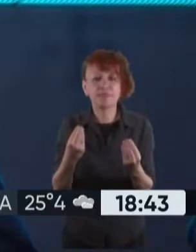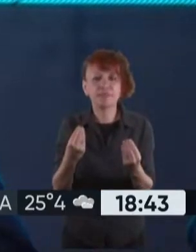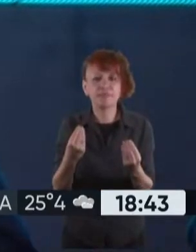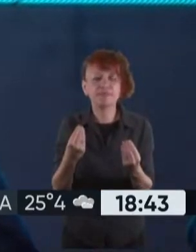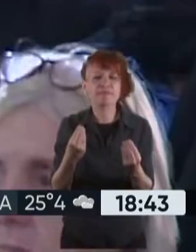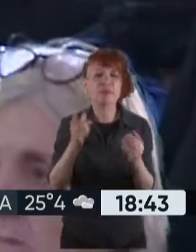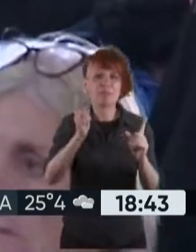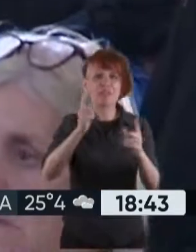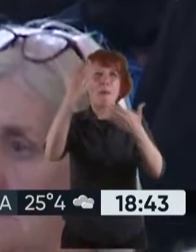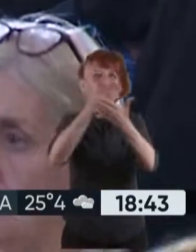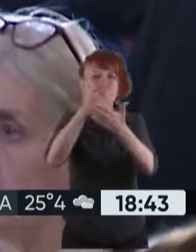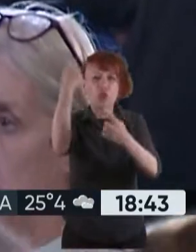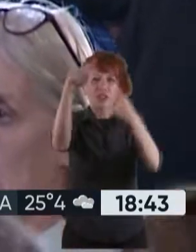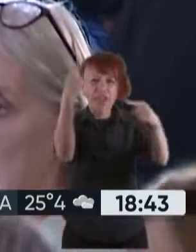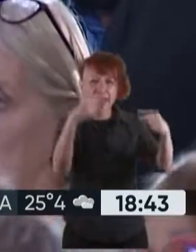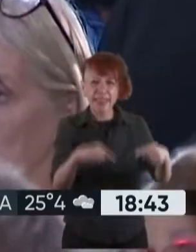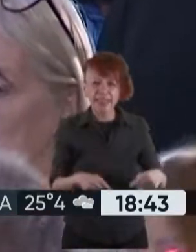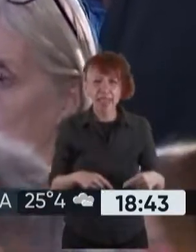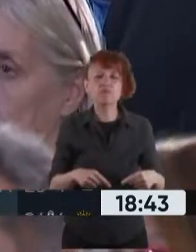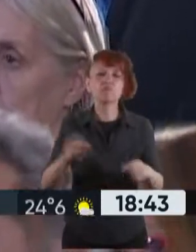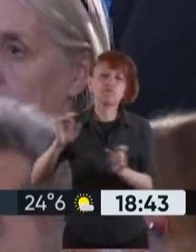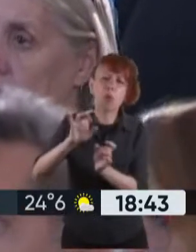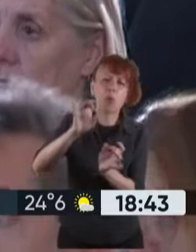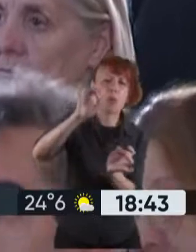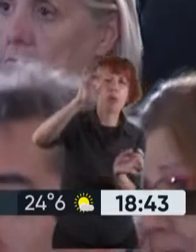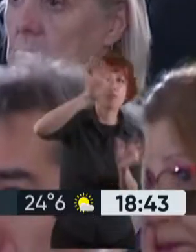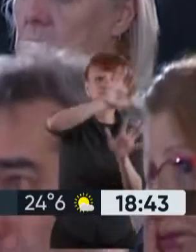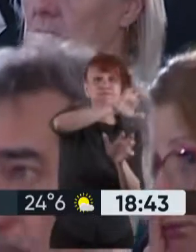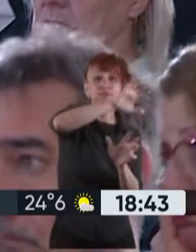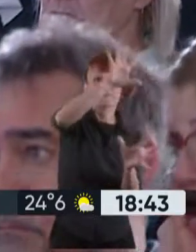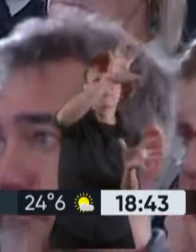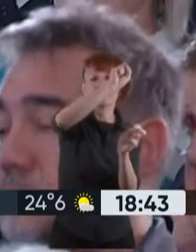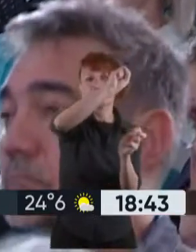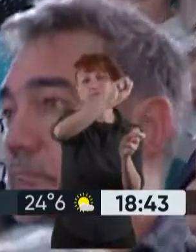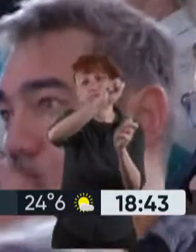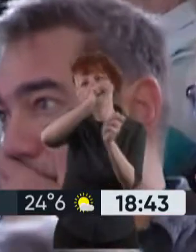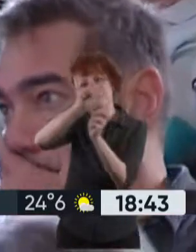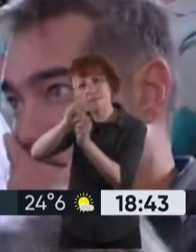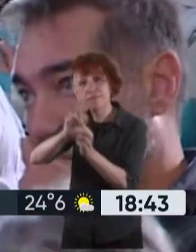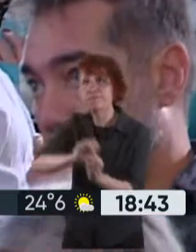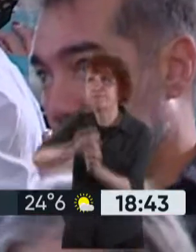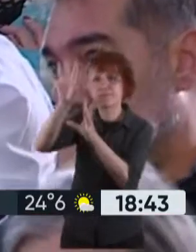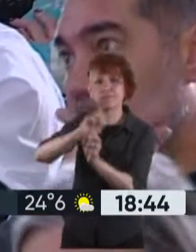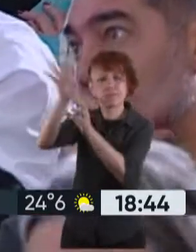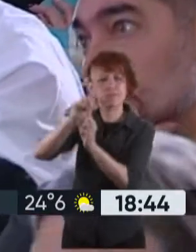productiva la riqueza agrícola y ganadera que podíamos exportar a Europa.